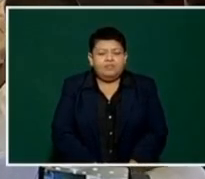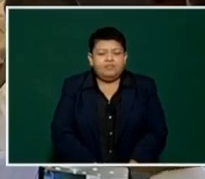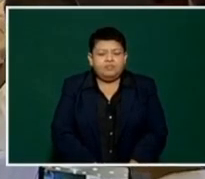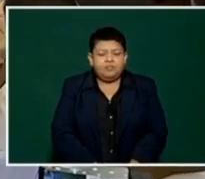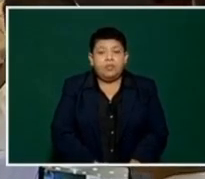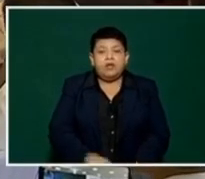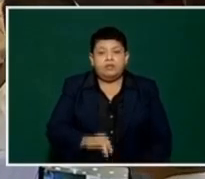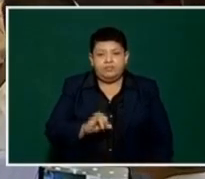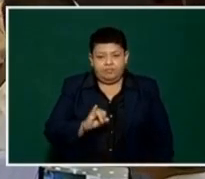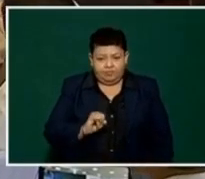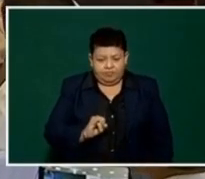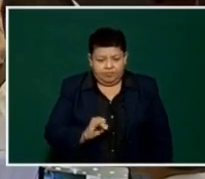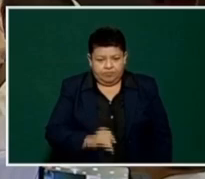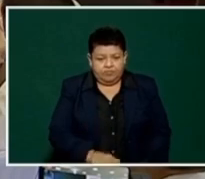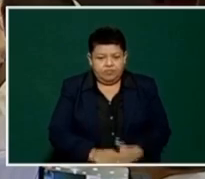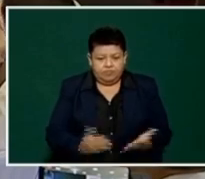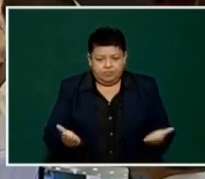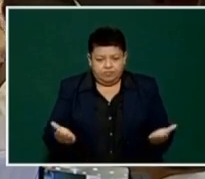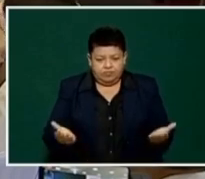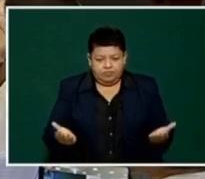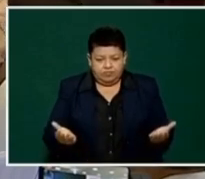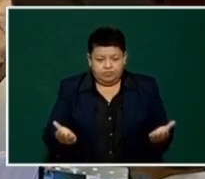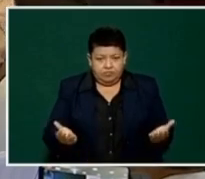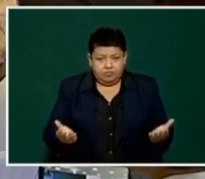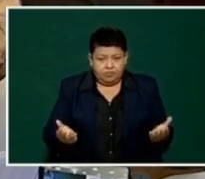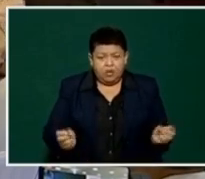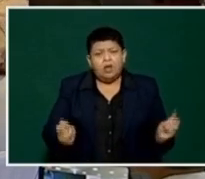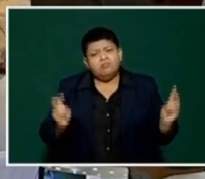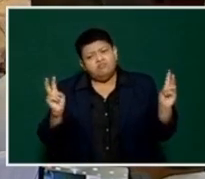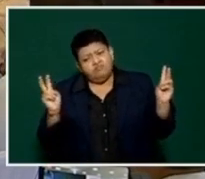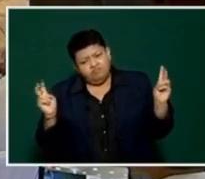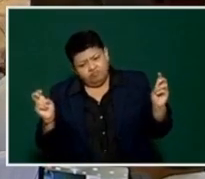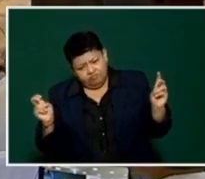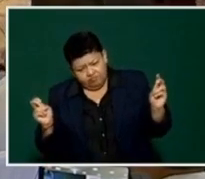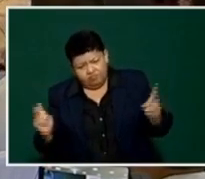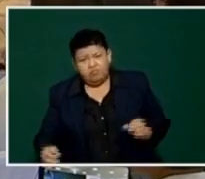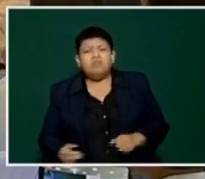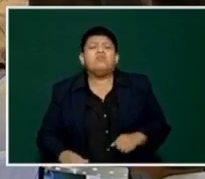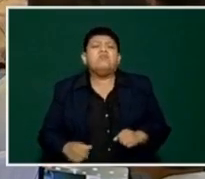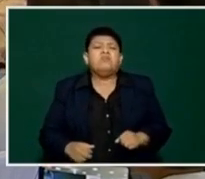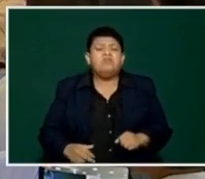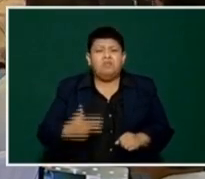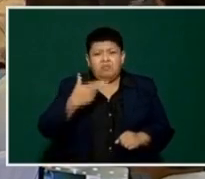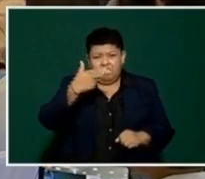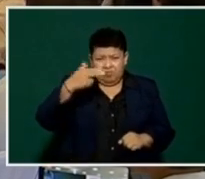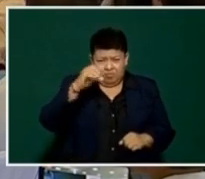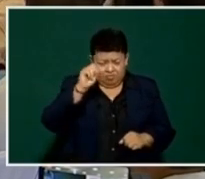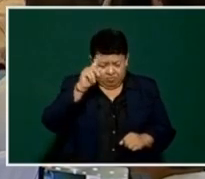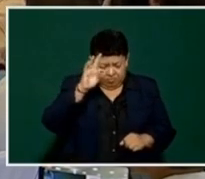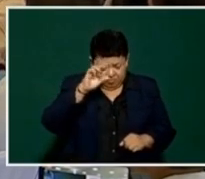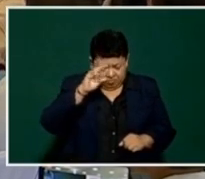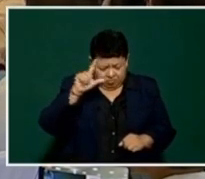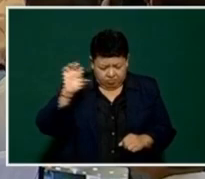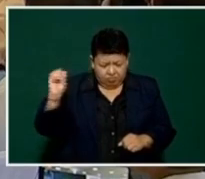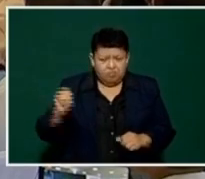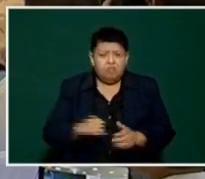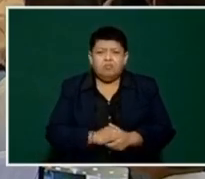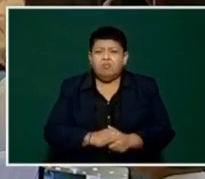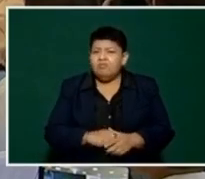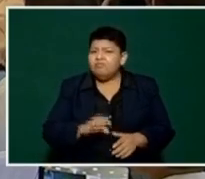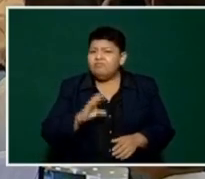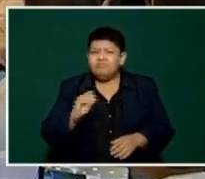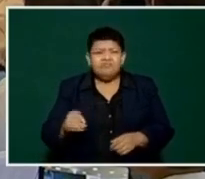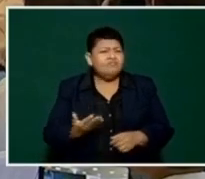las costas del caribe mexicano en materia directa en cuanto a ocupación hotelera no hemos tenido una afectación